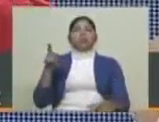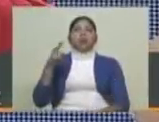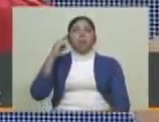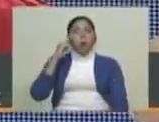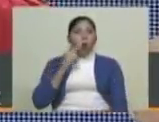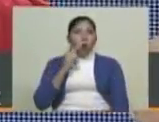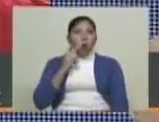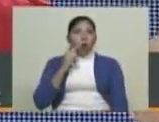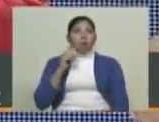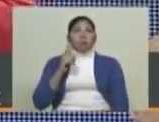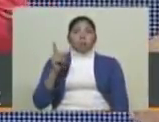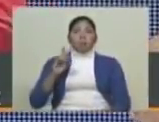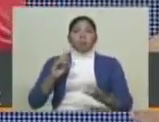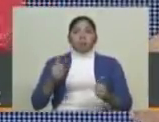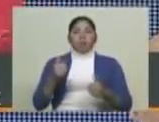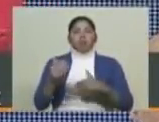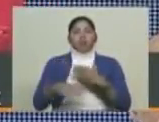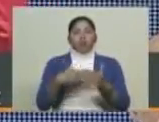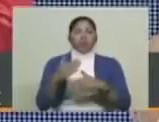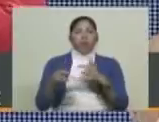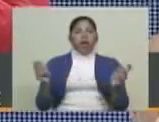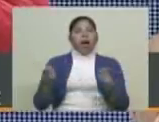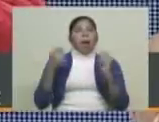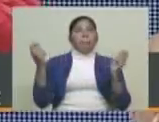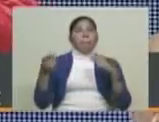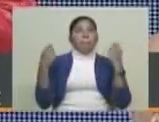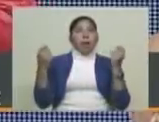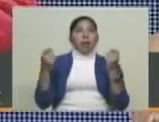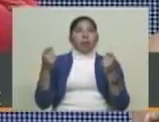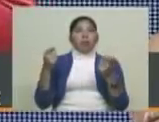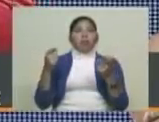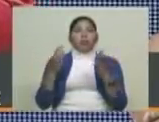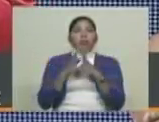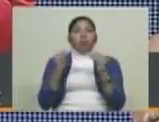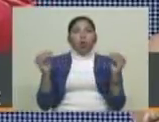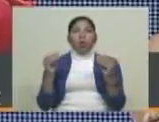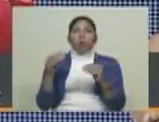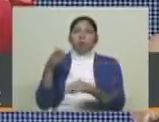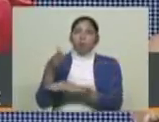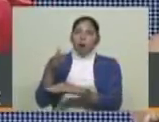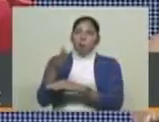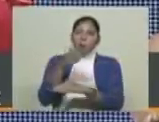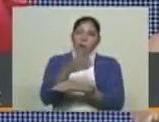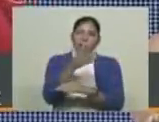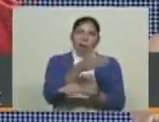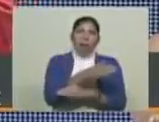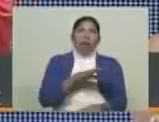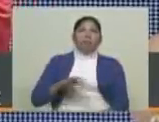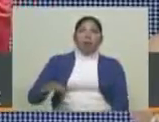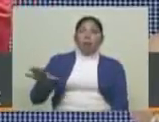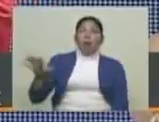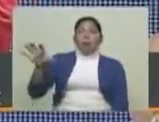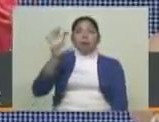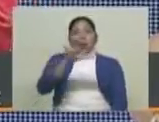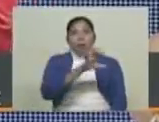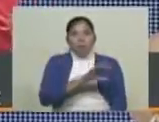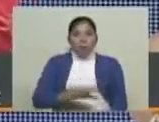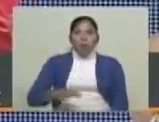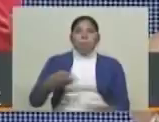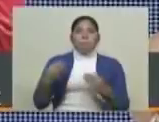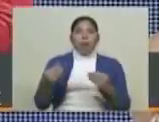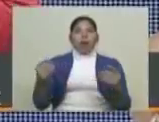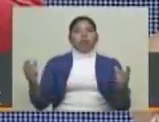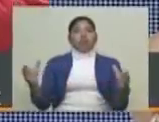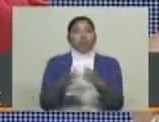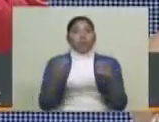Y arrancamos esta campaña de ir a todos los estados, a la juramentación de los comandos de campaña Simón